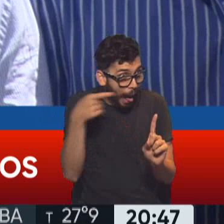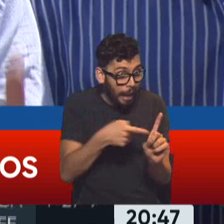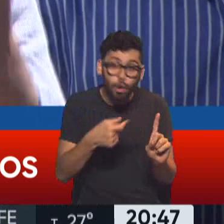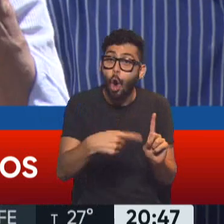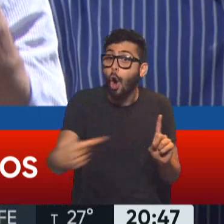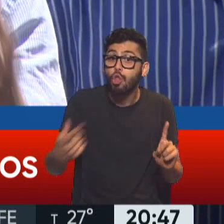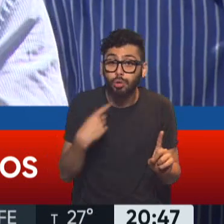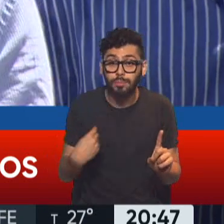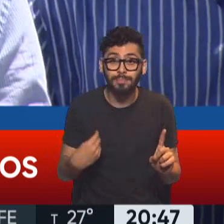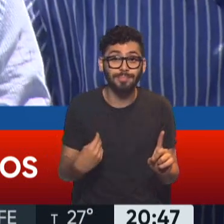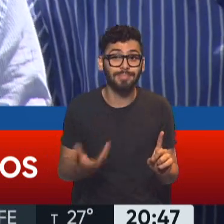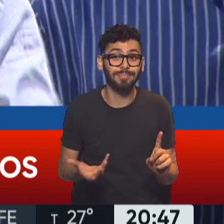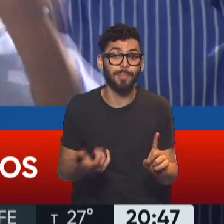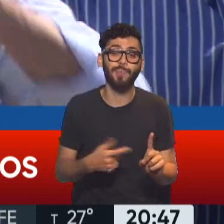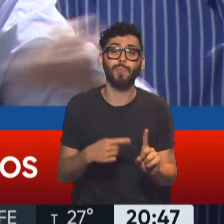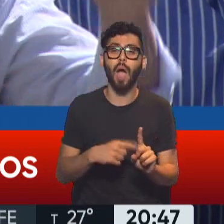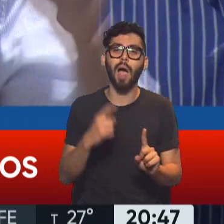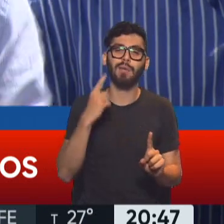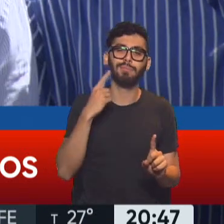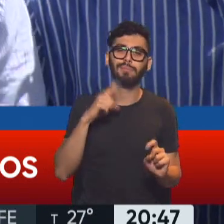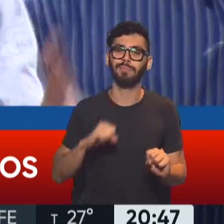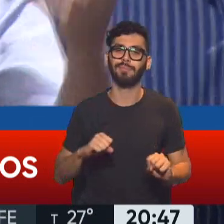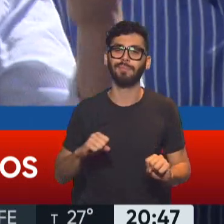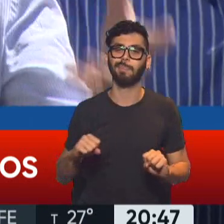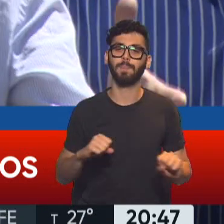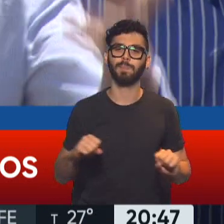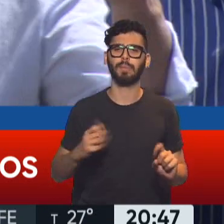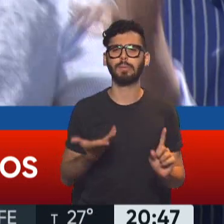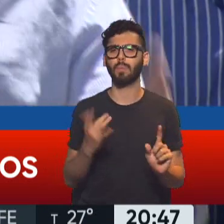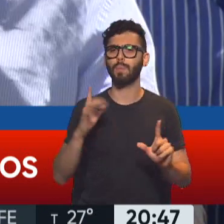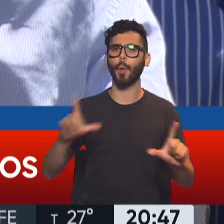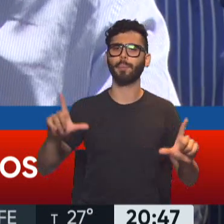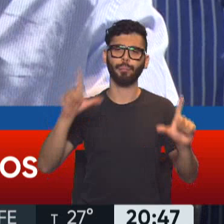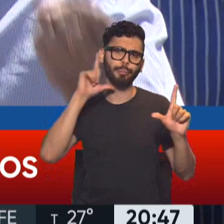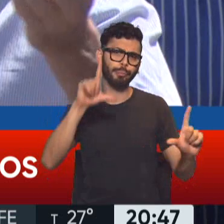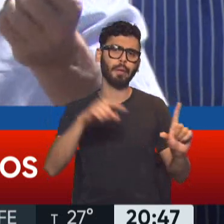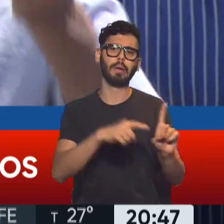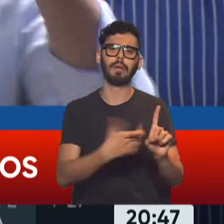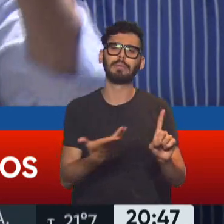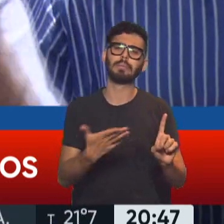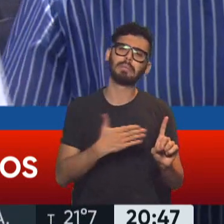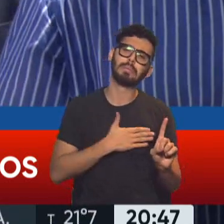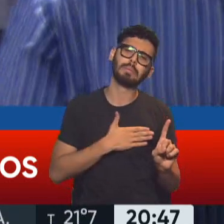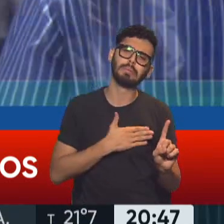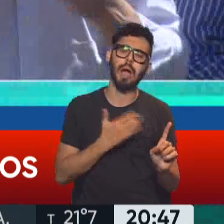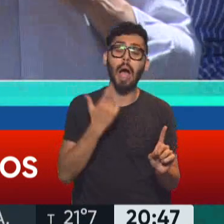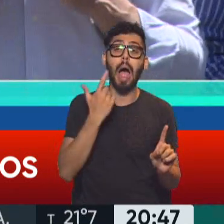error. Claro, es una chicana que utilizan para hacer victimizar a Macri. Hay que de alguna manera ver si se le puede levantar la imagen,